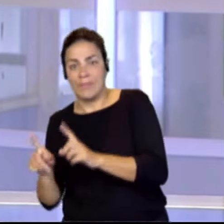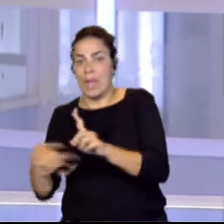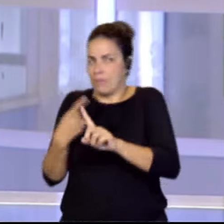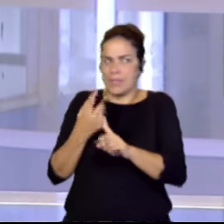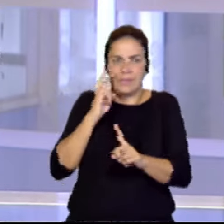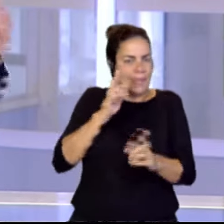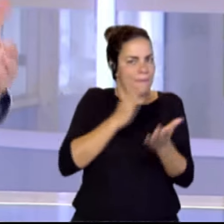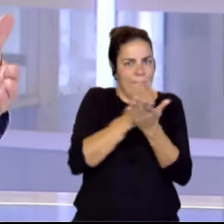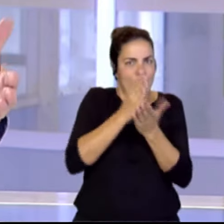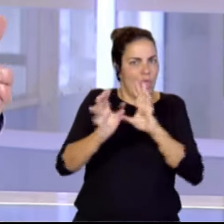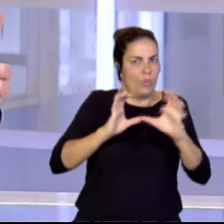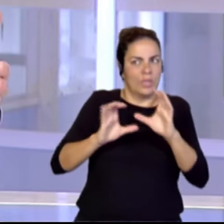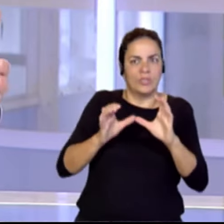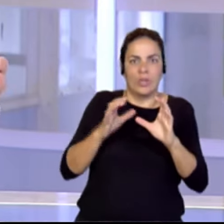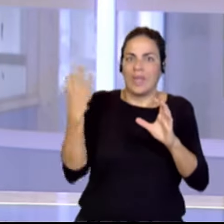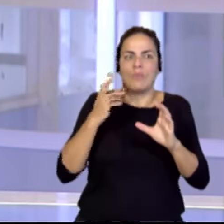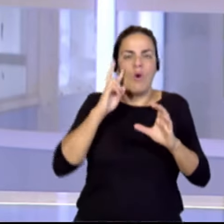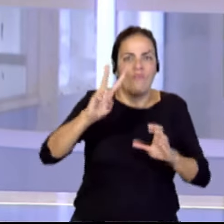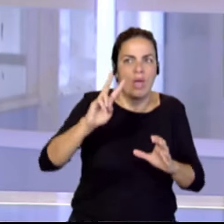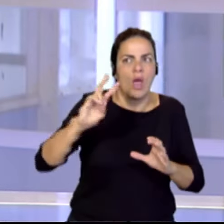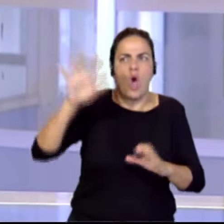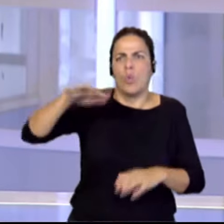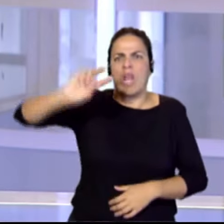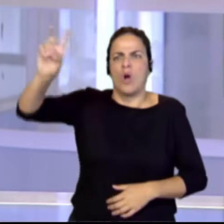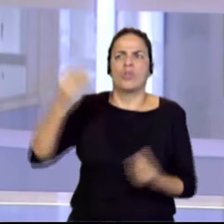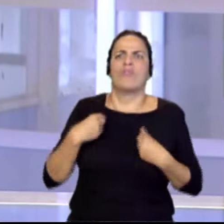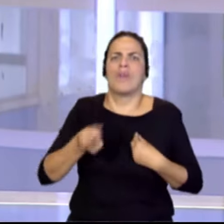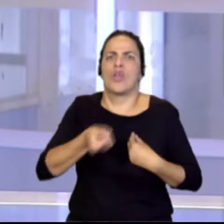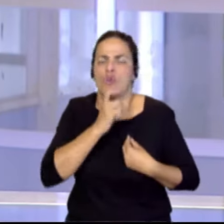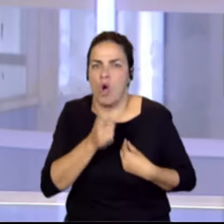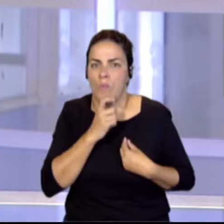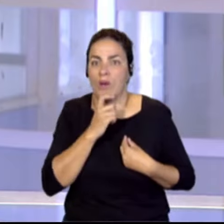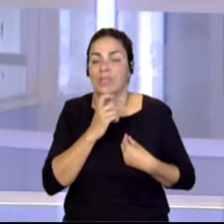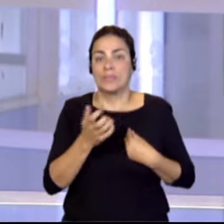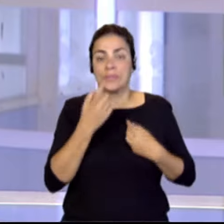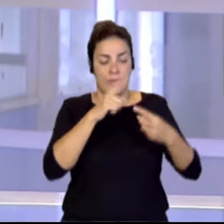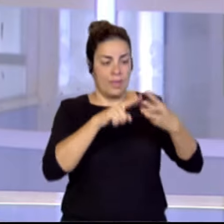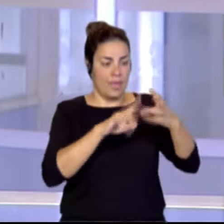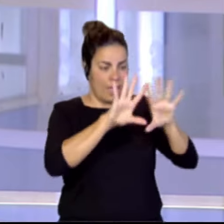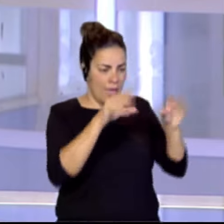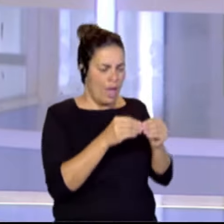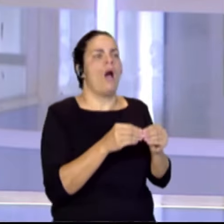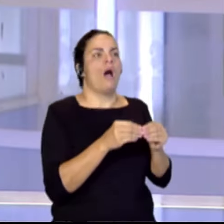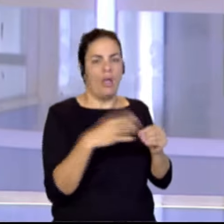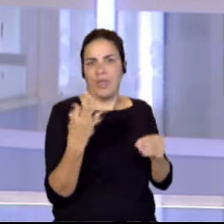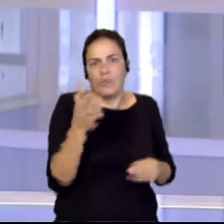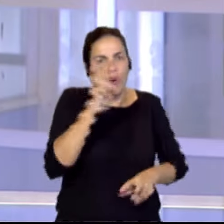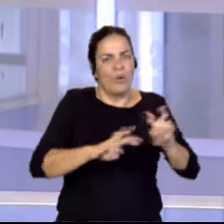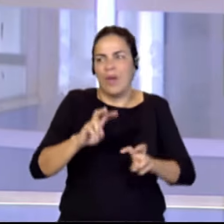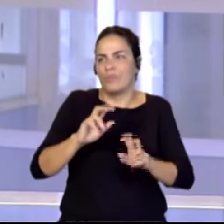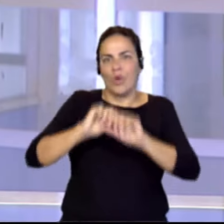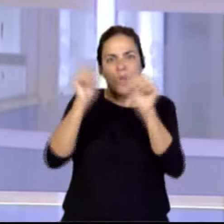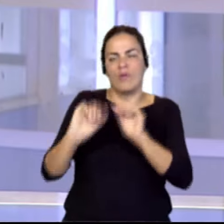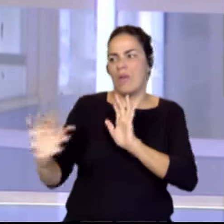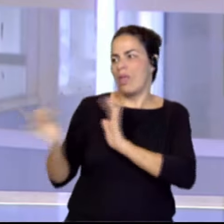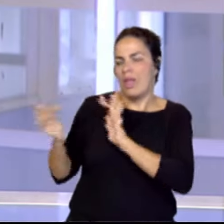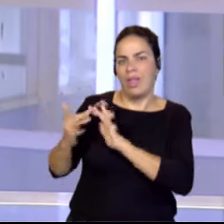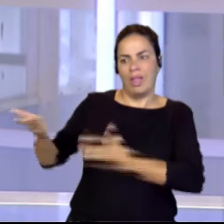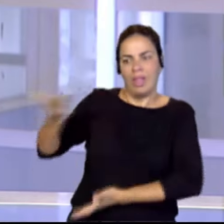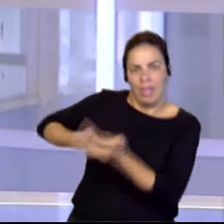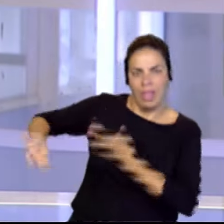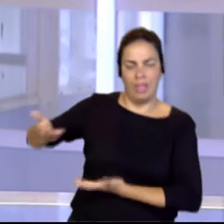ver cómo se vive en otros sitios eh Hay que buscar la manera de interactuar y hacer más para ese equilibrio esa cooperación